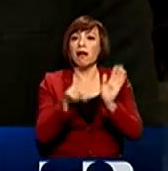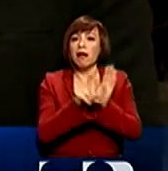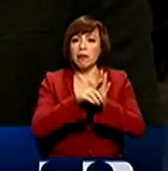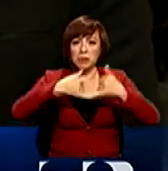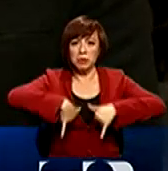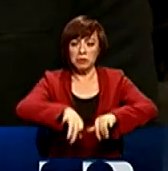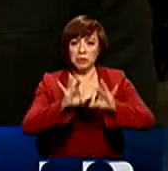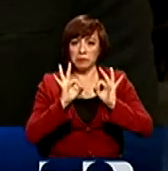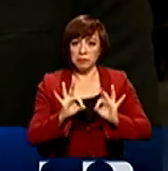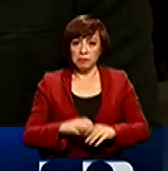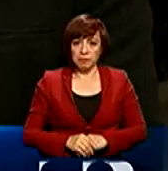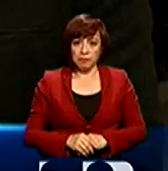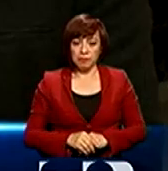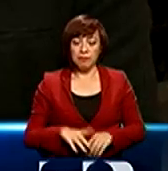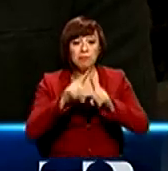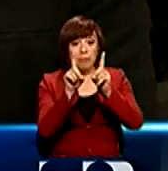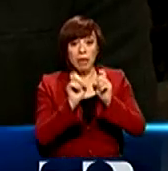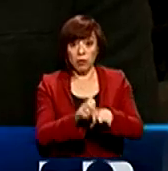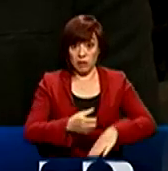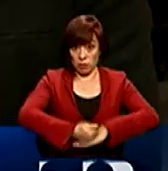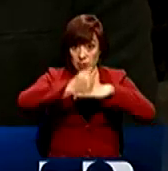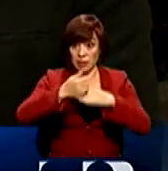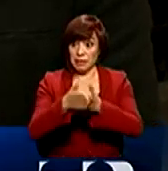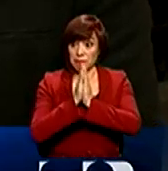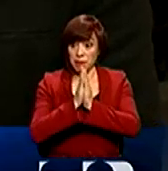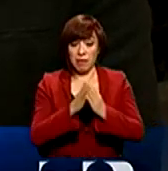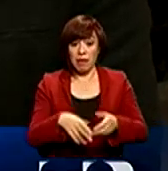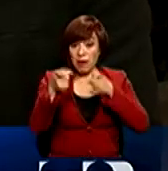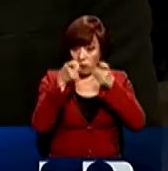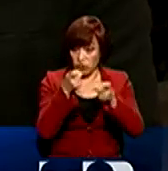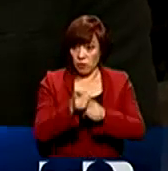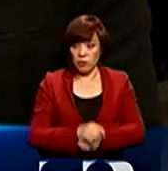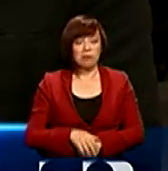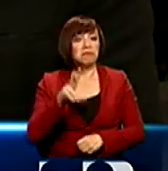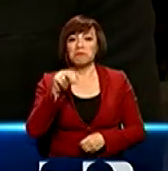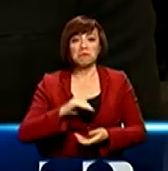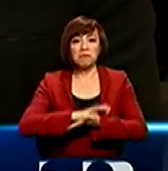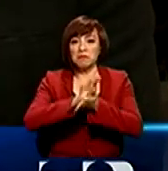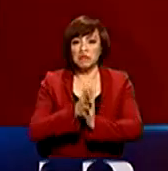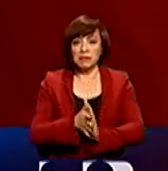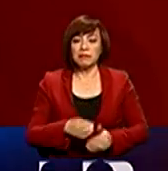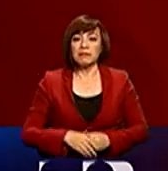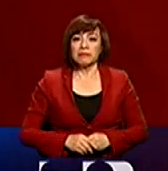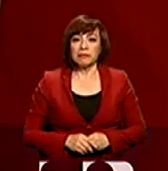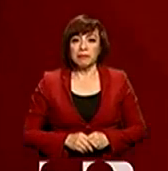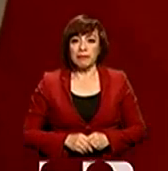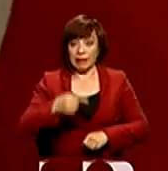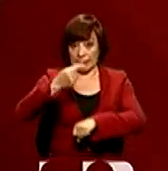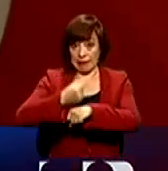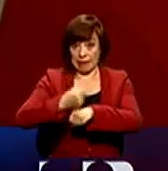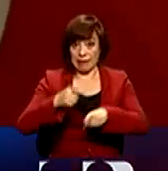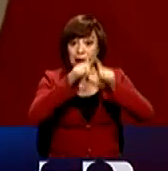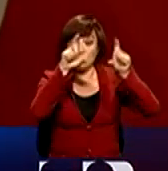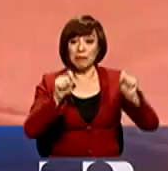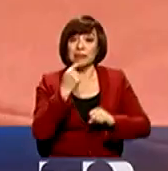autoridad les ha solicitado a ustedes un peritaje? Sobre el hardware, no. Sobre la plataforma, el mismo ministerio nos lo solicitó. El gerente de la empresa asegura